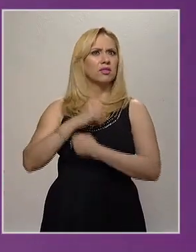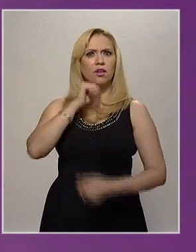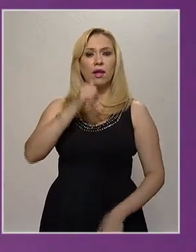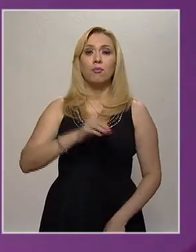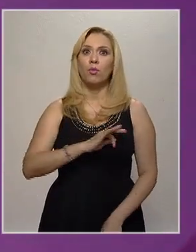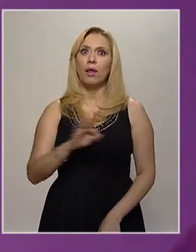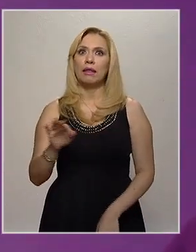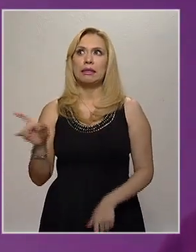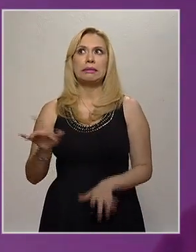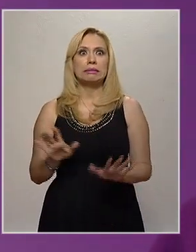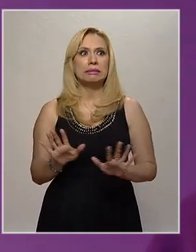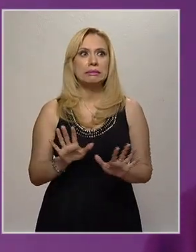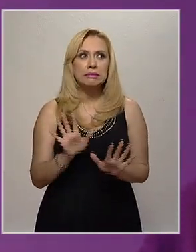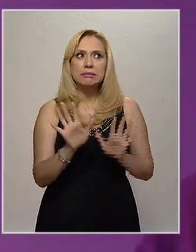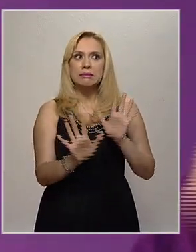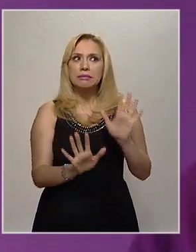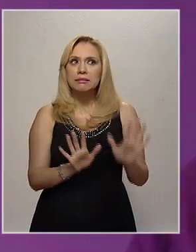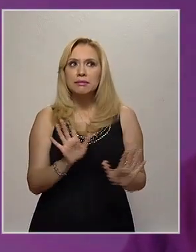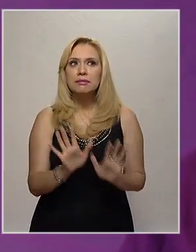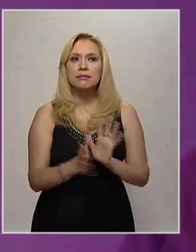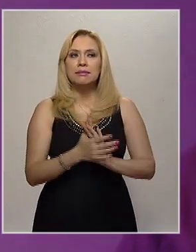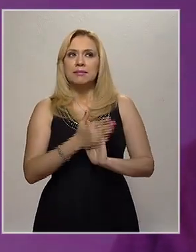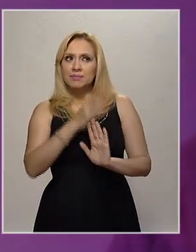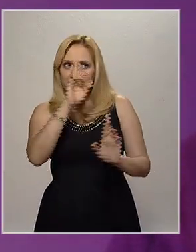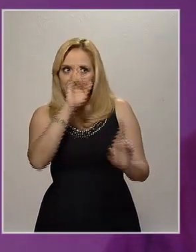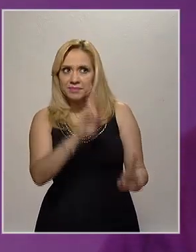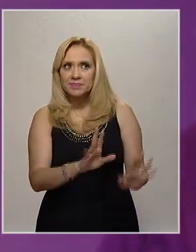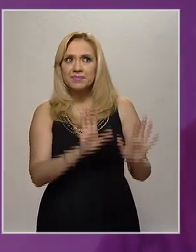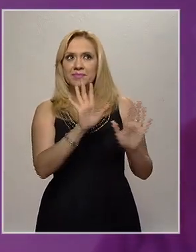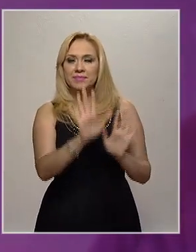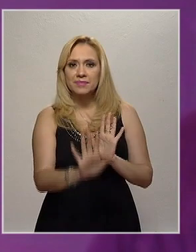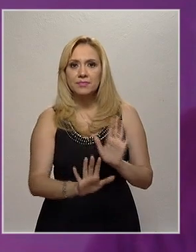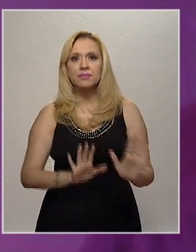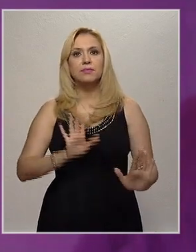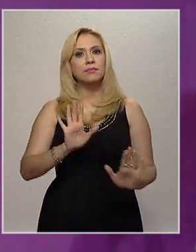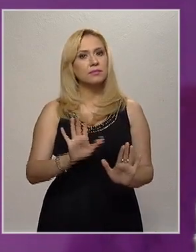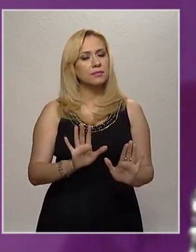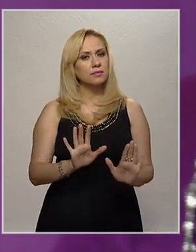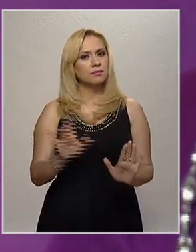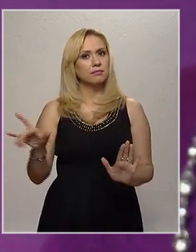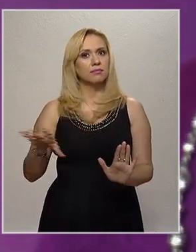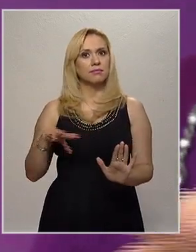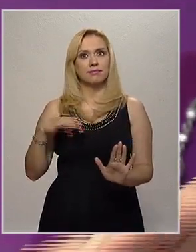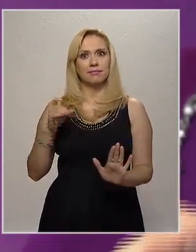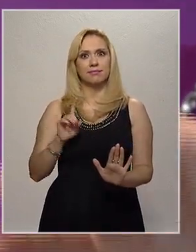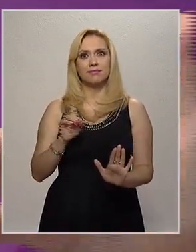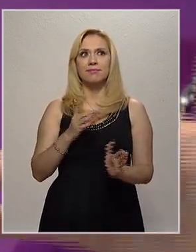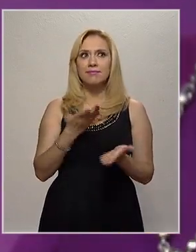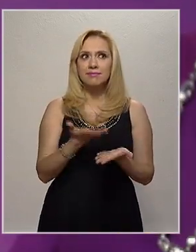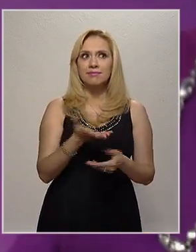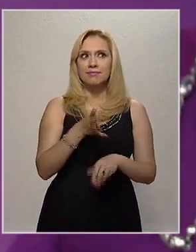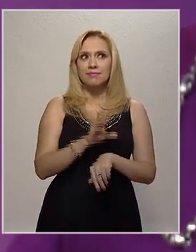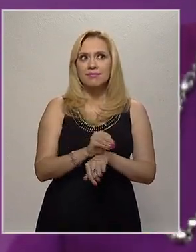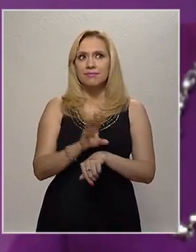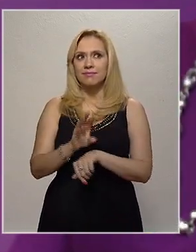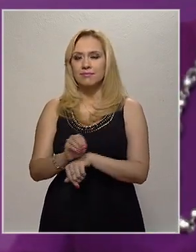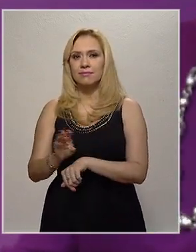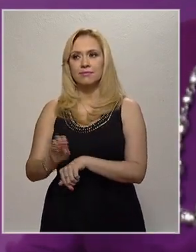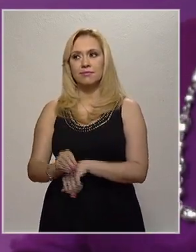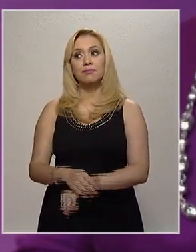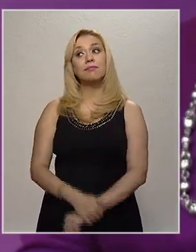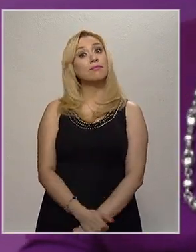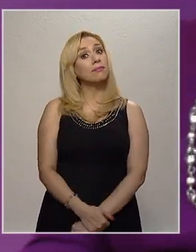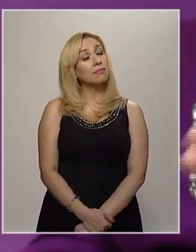permiso. Entonces proceden, sabiendo que tienen enfrente a un ciudadano, de manera no autoritaria, pidiendo las autorizaciones